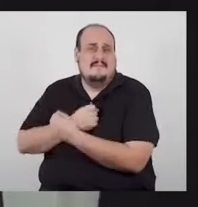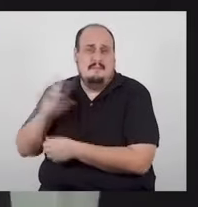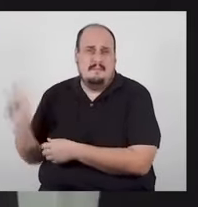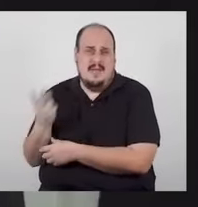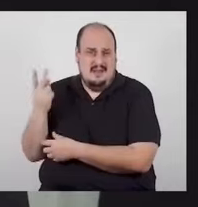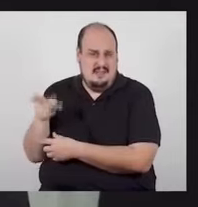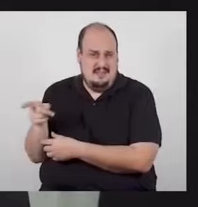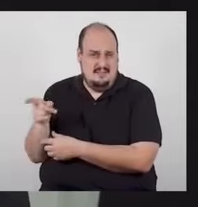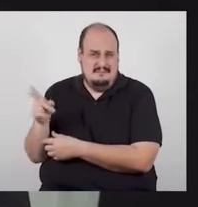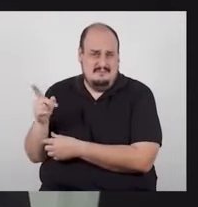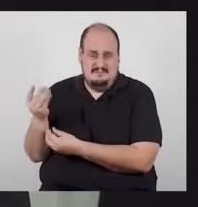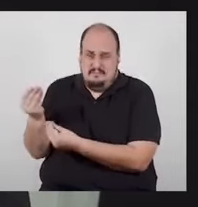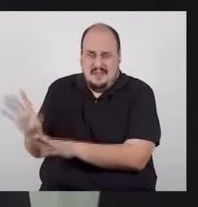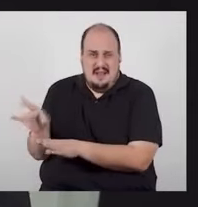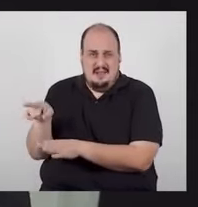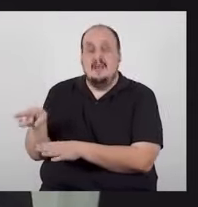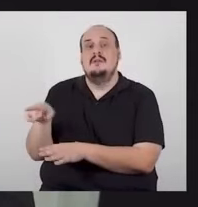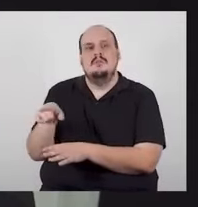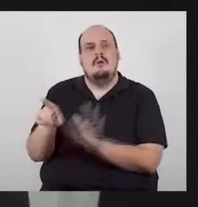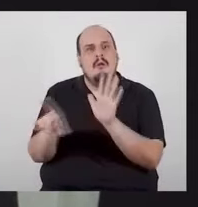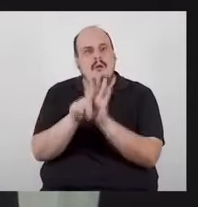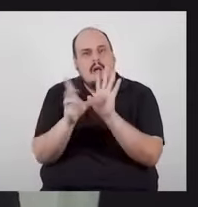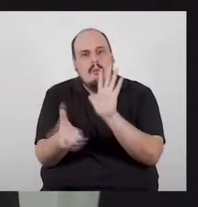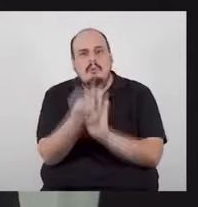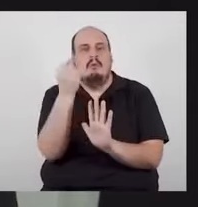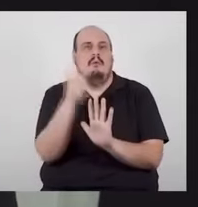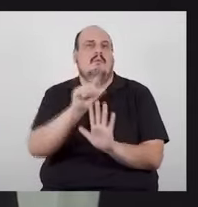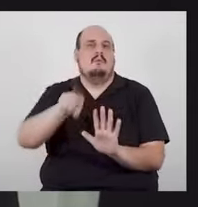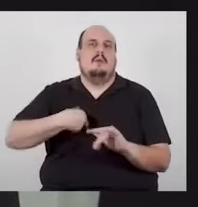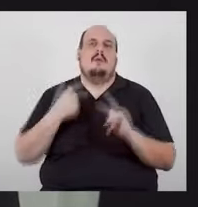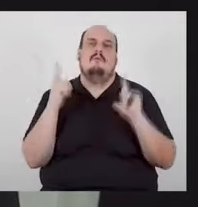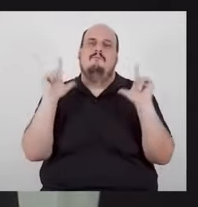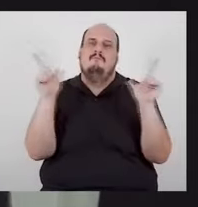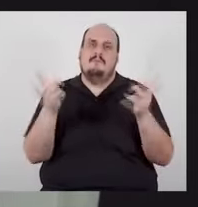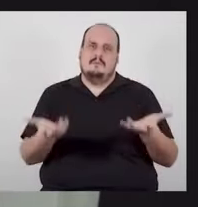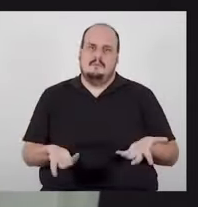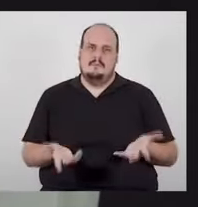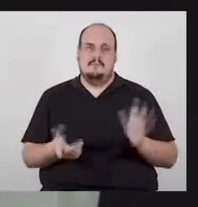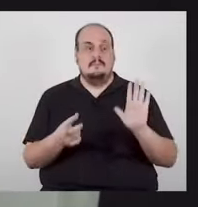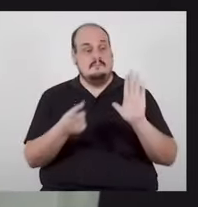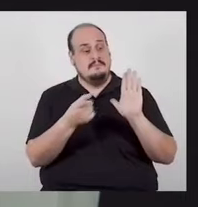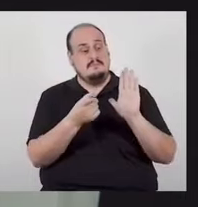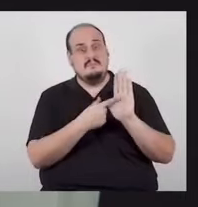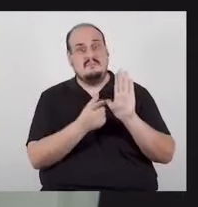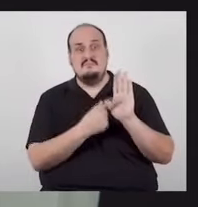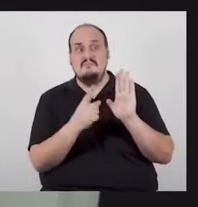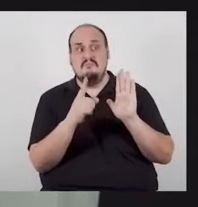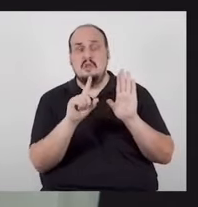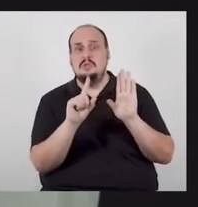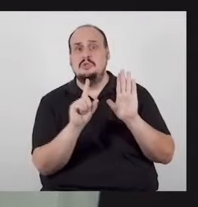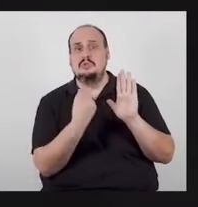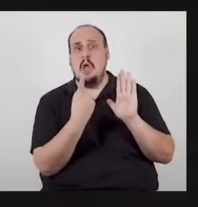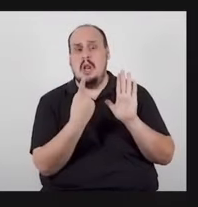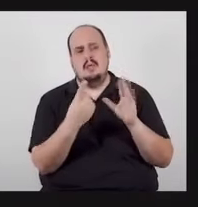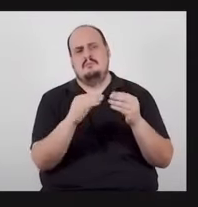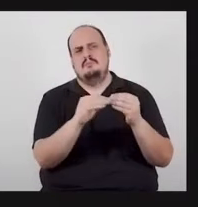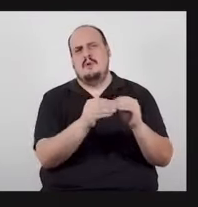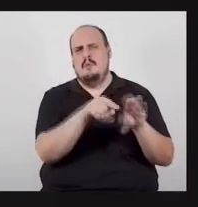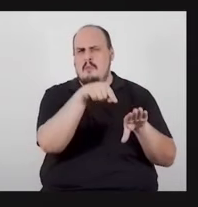motivo de celebración. A ver, una norma de forma aislada no resuelve una problemática tan profunda,